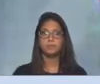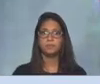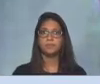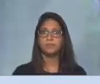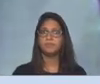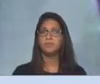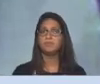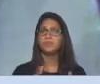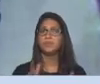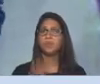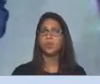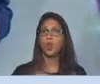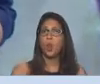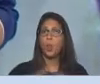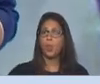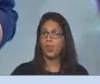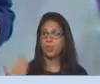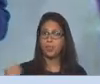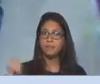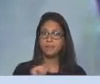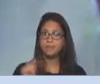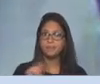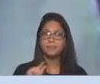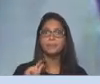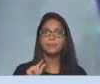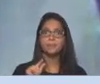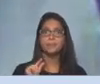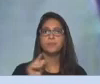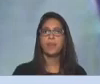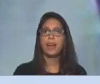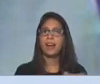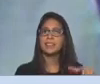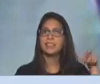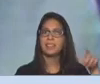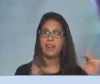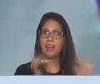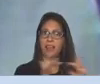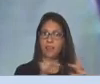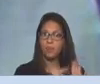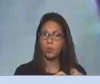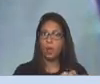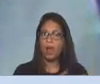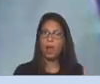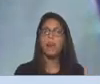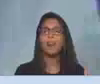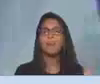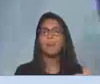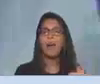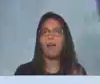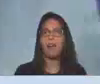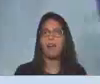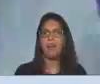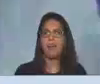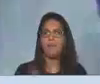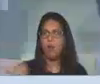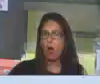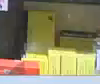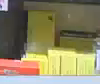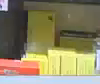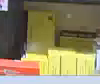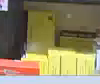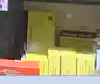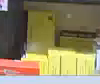vamos a hablar de una noticia que se conoció en las últimas horas, tiene que ver con la receta electrónica y su obligatoriedad. Así lo indicó